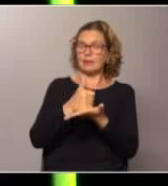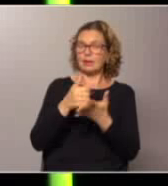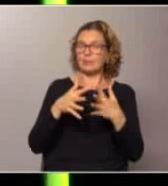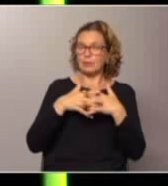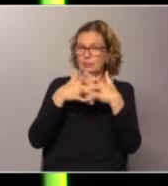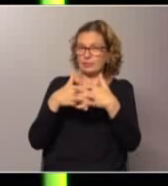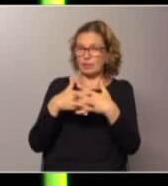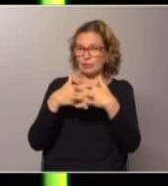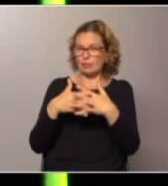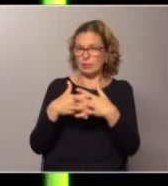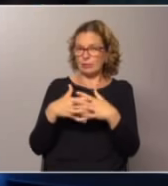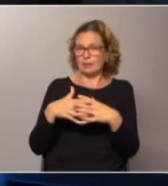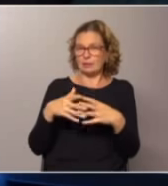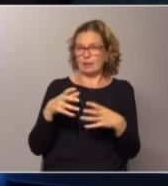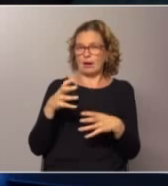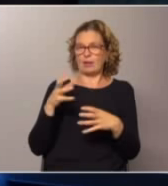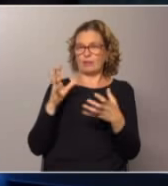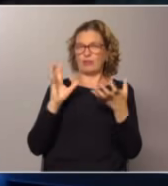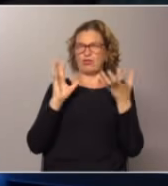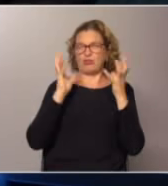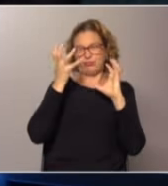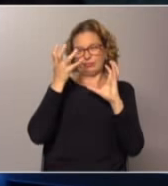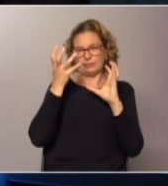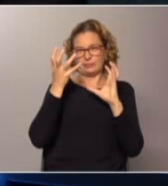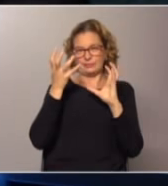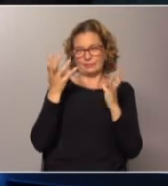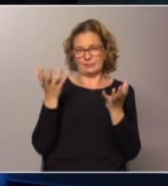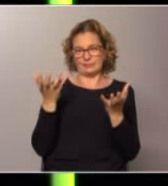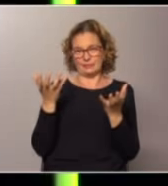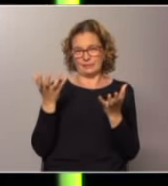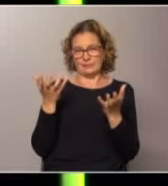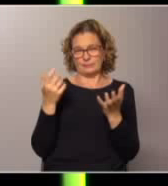comparar molestarse por eso pero el resto